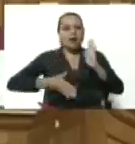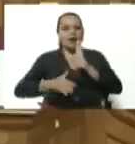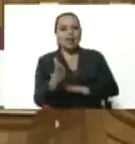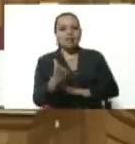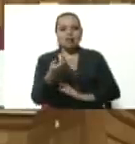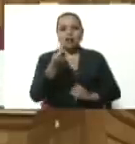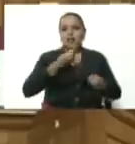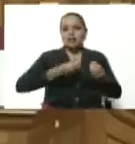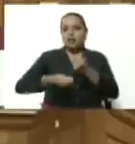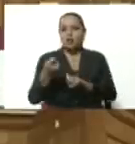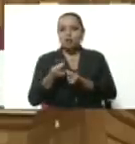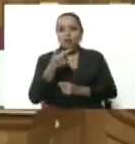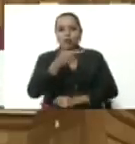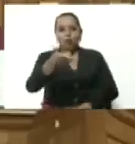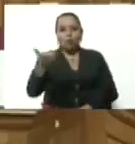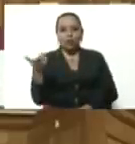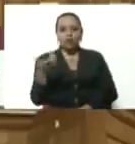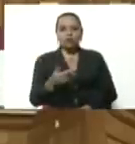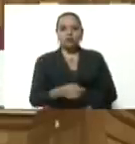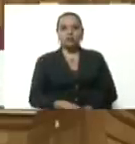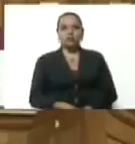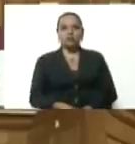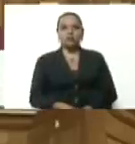con ellos.